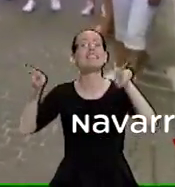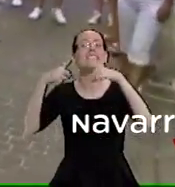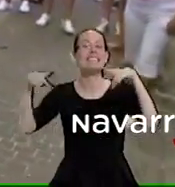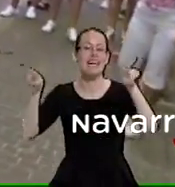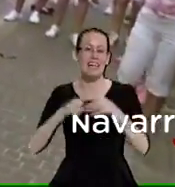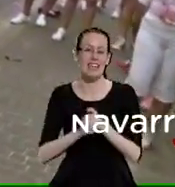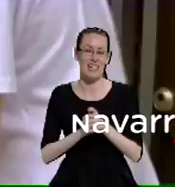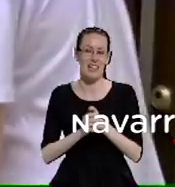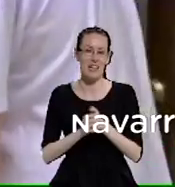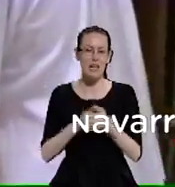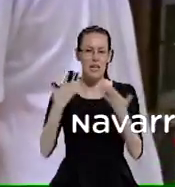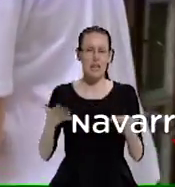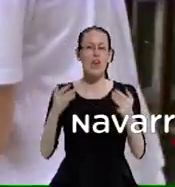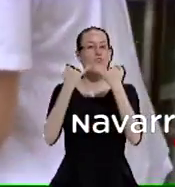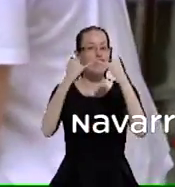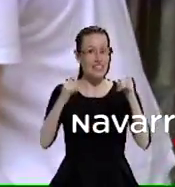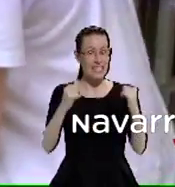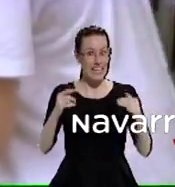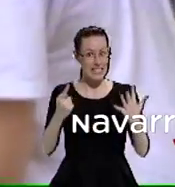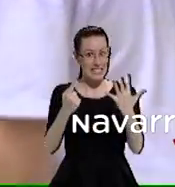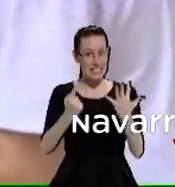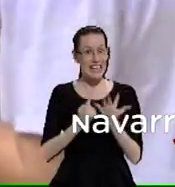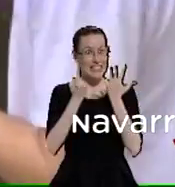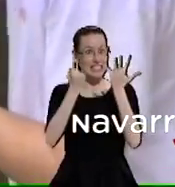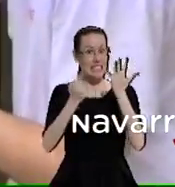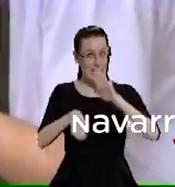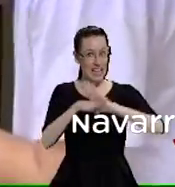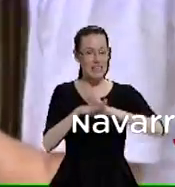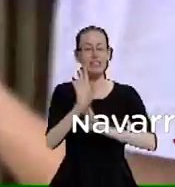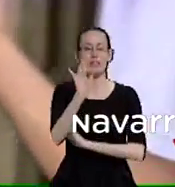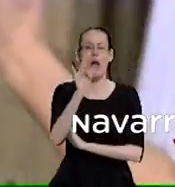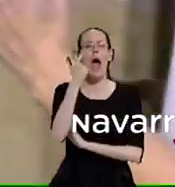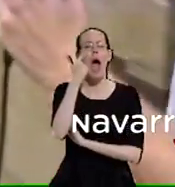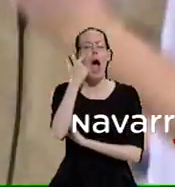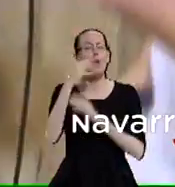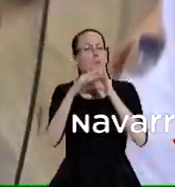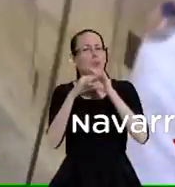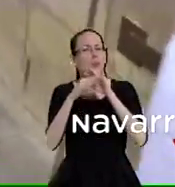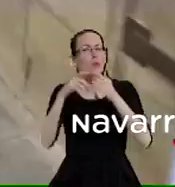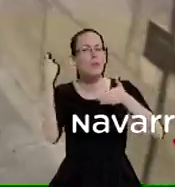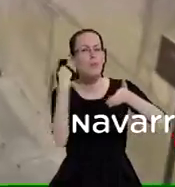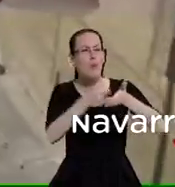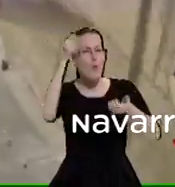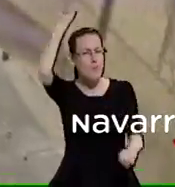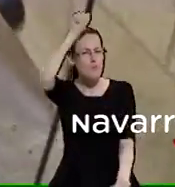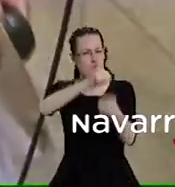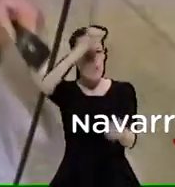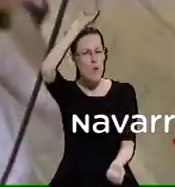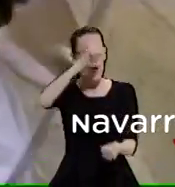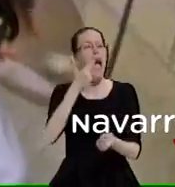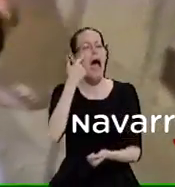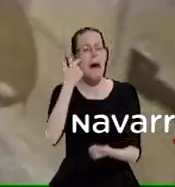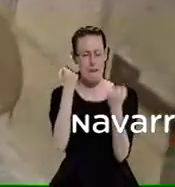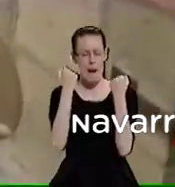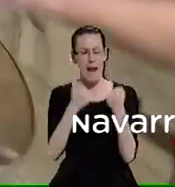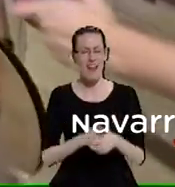los 6 días. A ver, coge los platicos un momento, danos un buen golpe de sonido, a ver. Danos uno con fuerza, a ver, ¿con qué energía